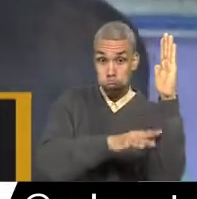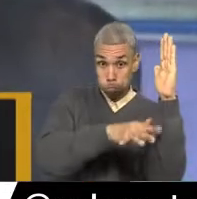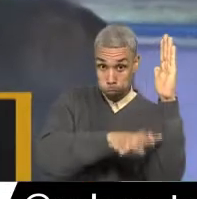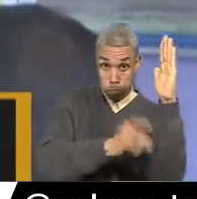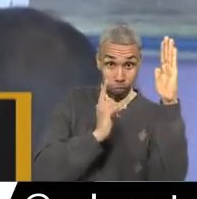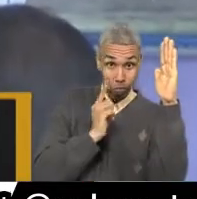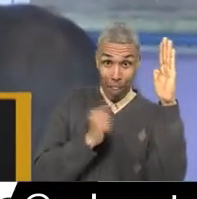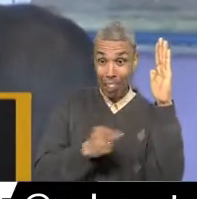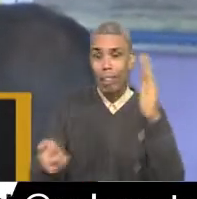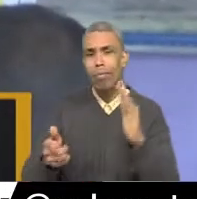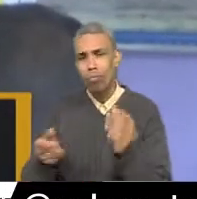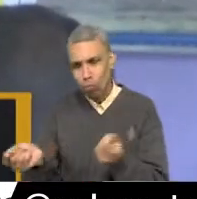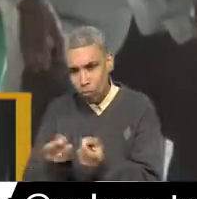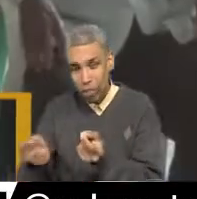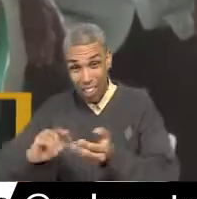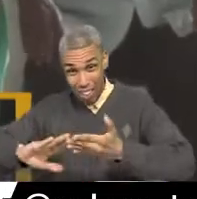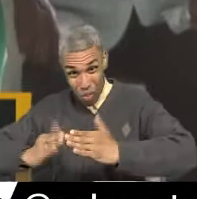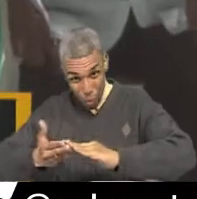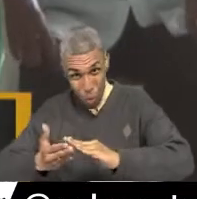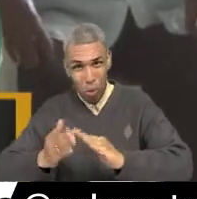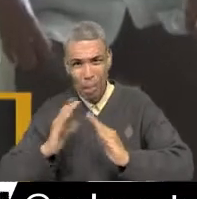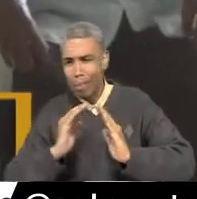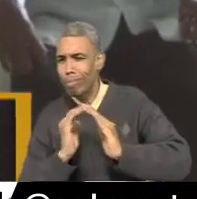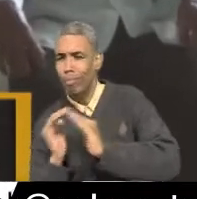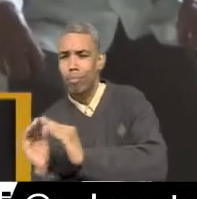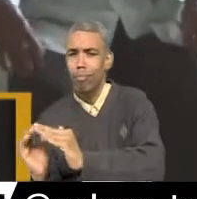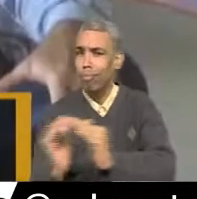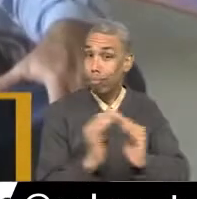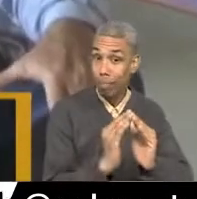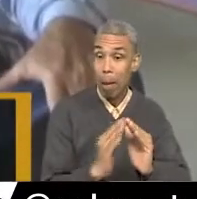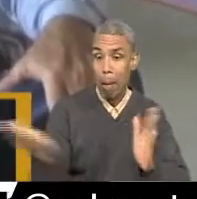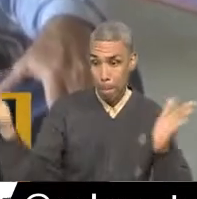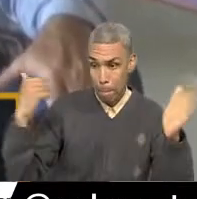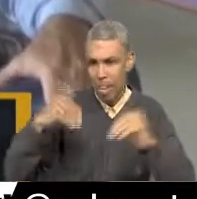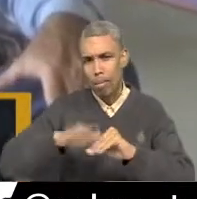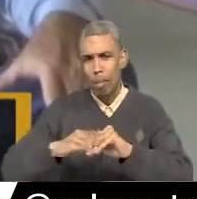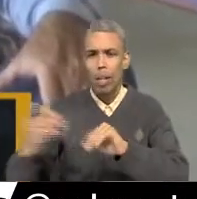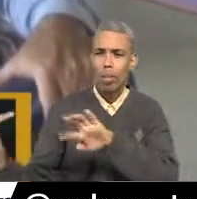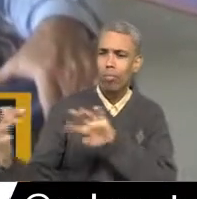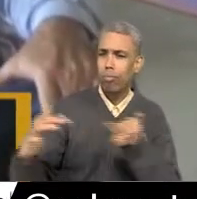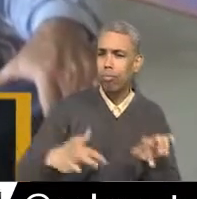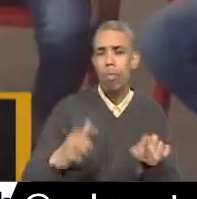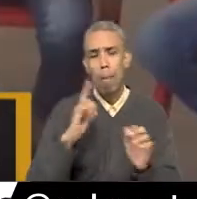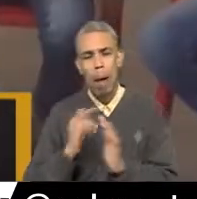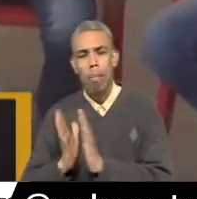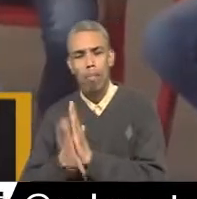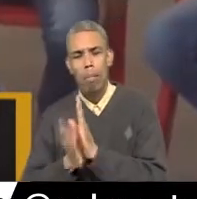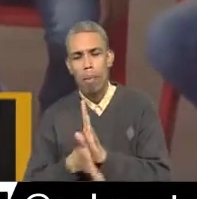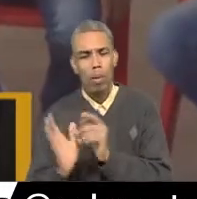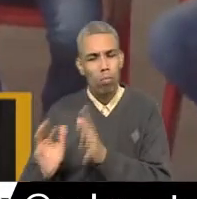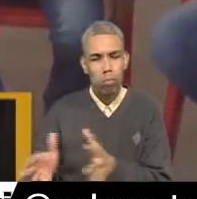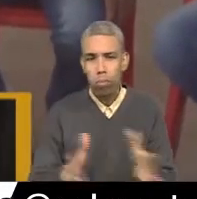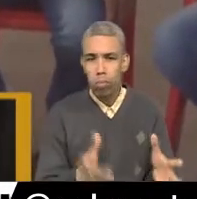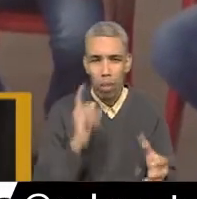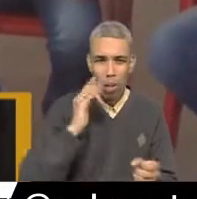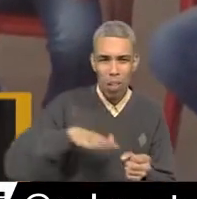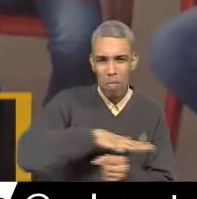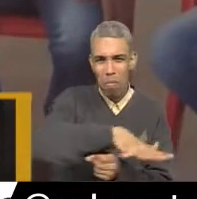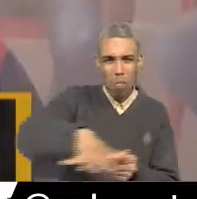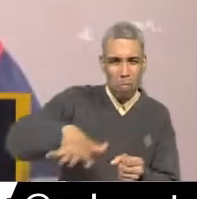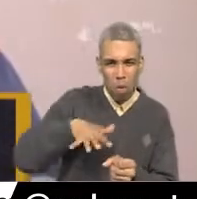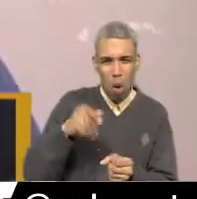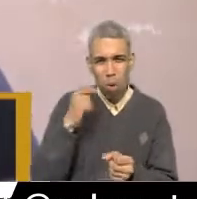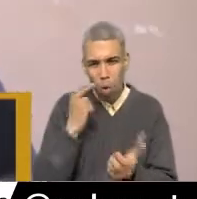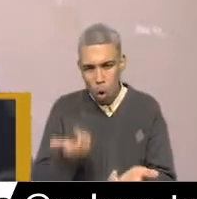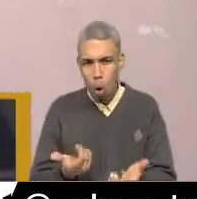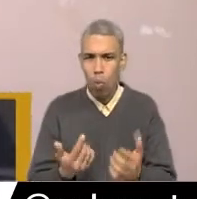a las comunidades apropiar conocimientos relacionados con los programas del plan de manejo ambiental, las acciones y lugares de ejecución.